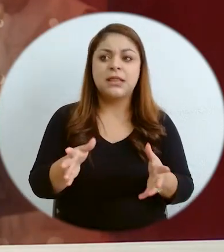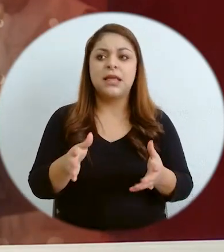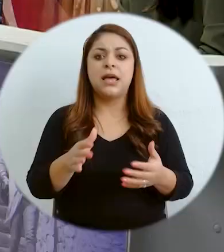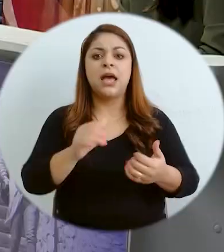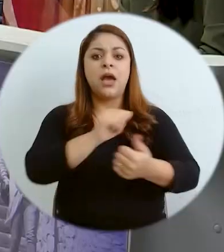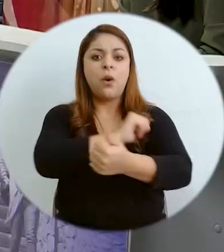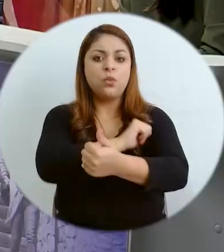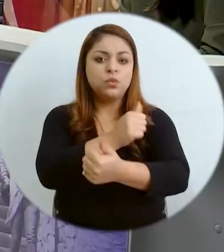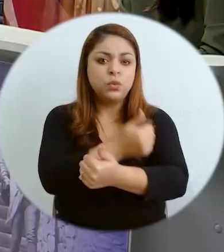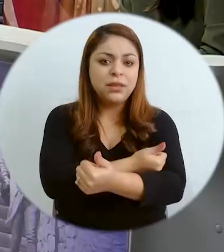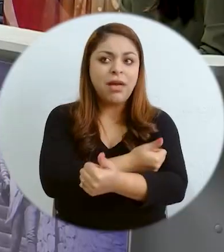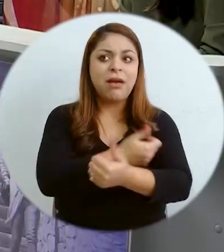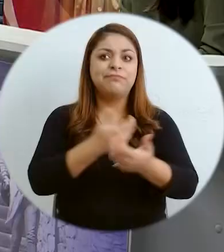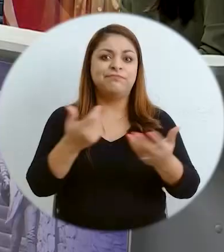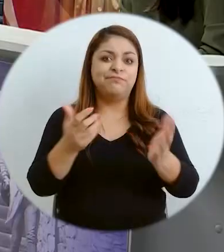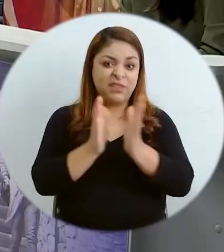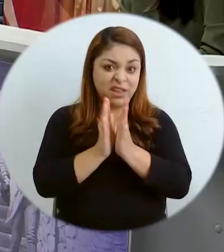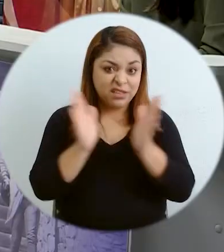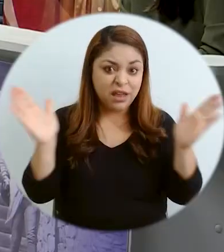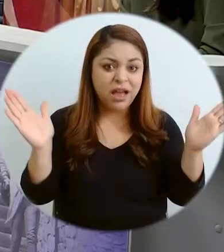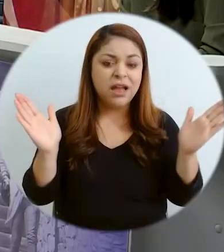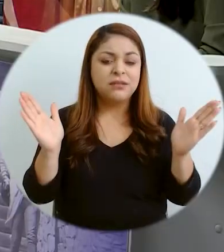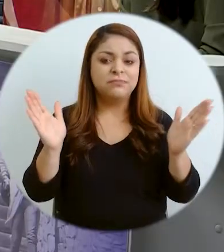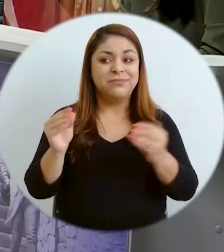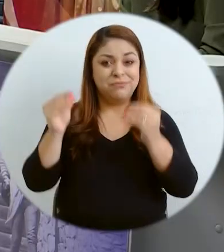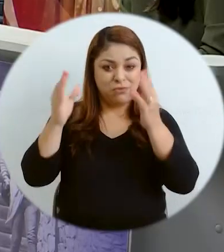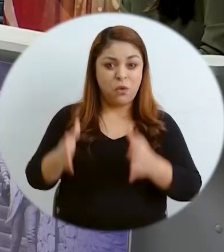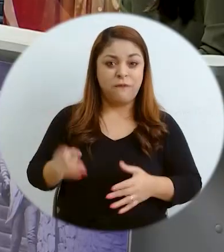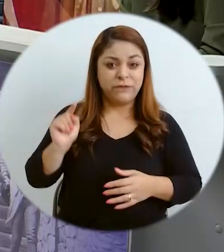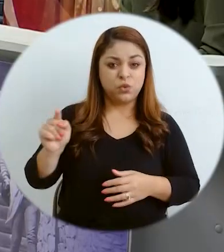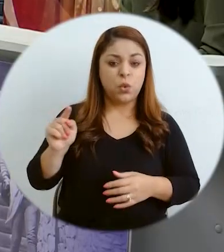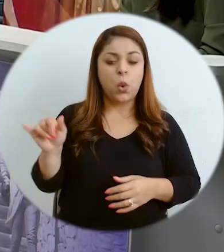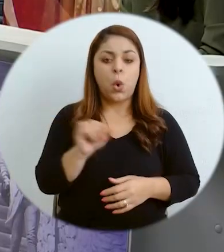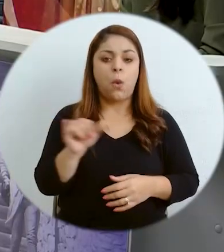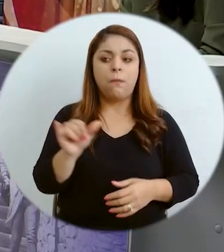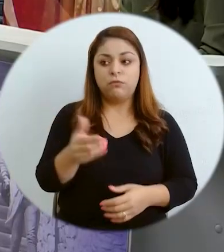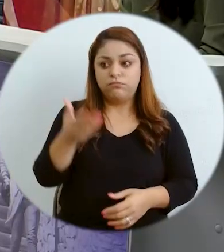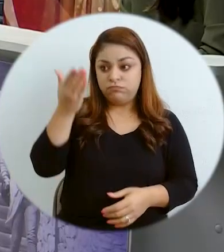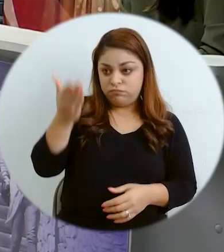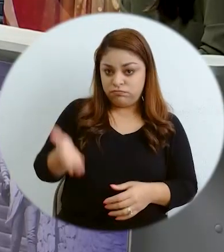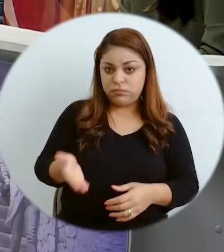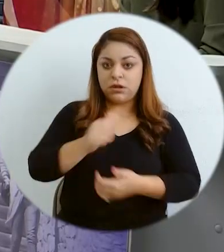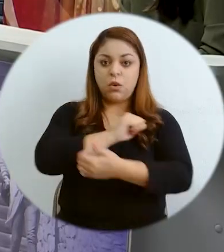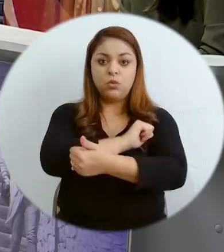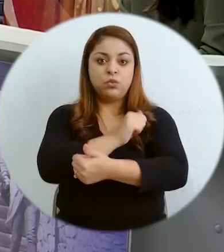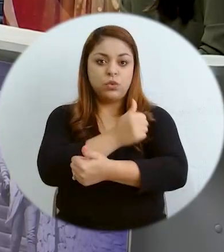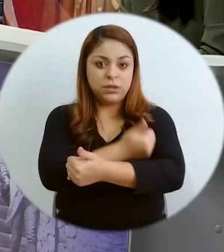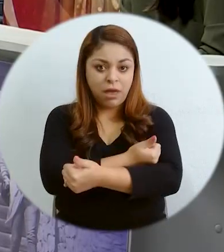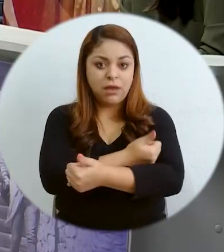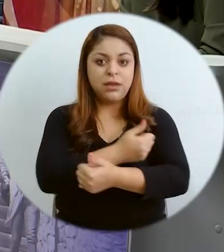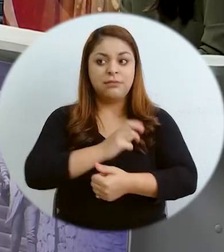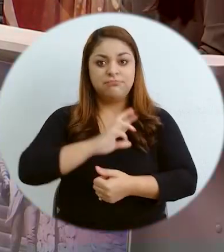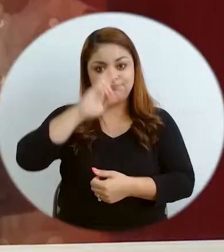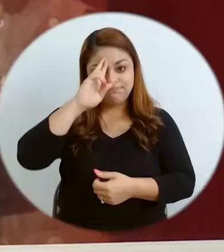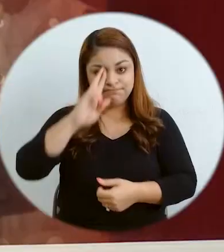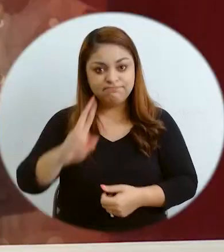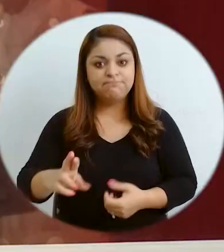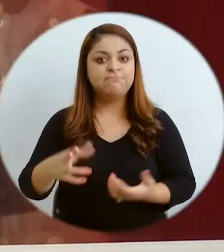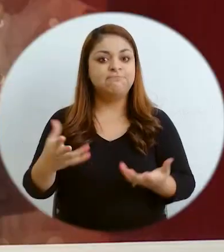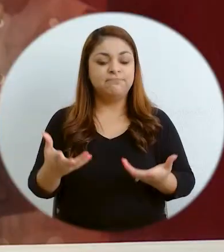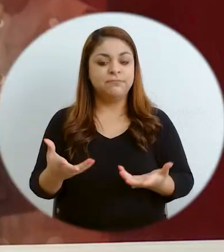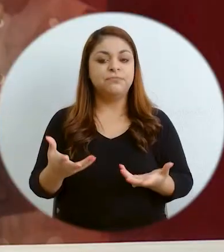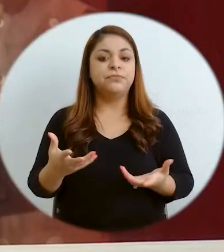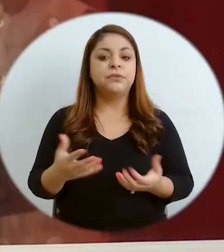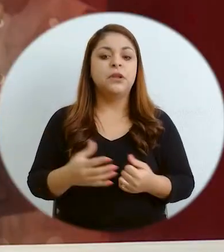de autoridad a nivel general, el docente como tal, como una figura, ¿verdad?, autoritaria en ese sentido de respeto, ¿verdad?